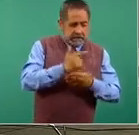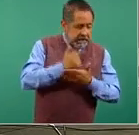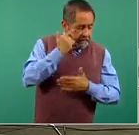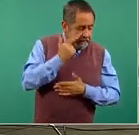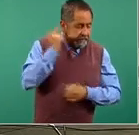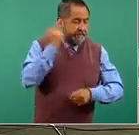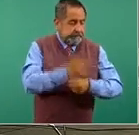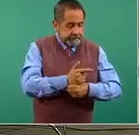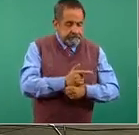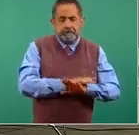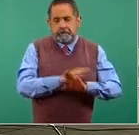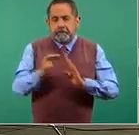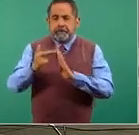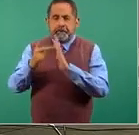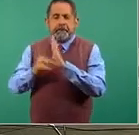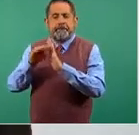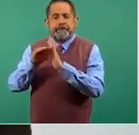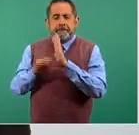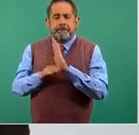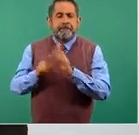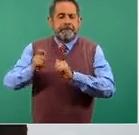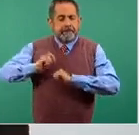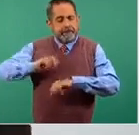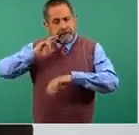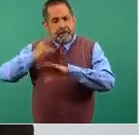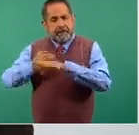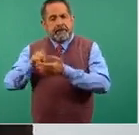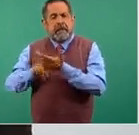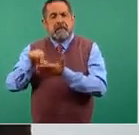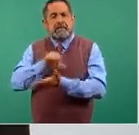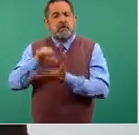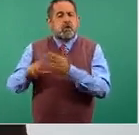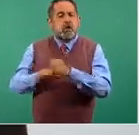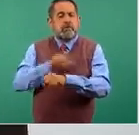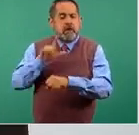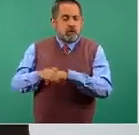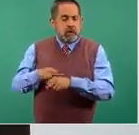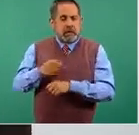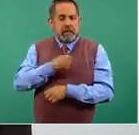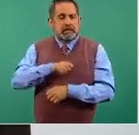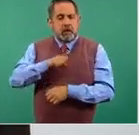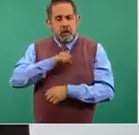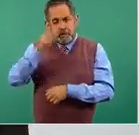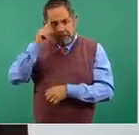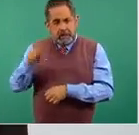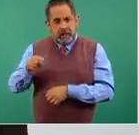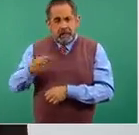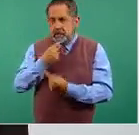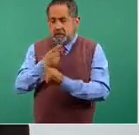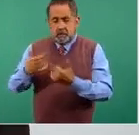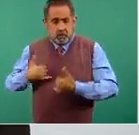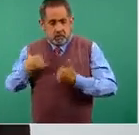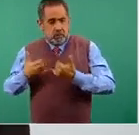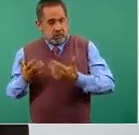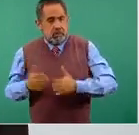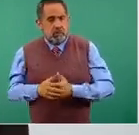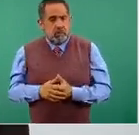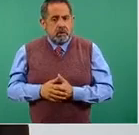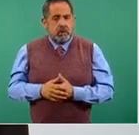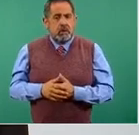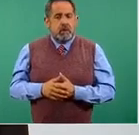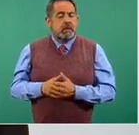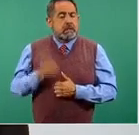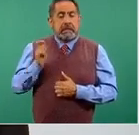obviamente está en el marco de las atribuciones y la coordinación del Centro Nacional de Salud para la Infancia y la Adolescencia, que es el que